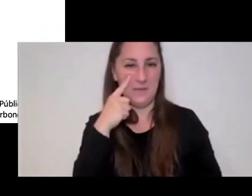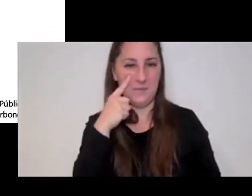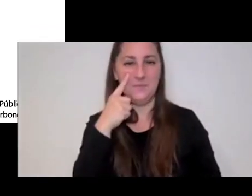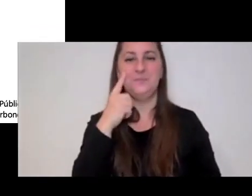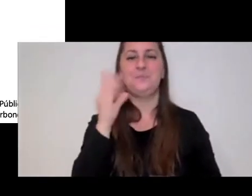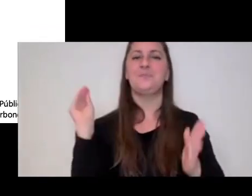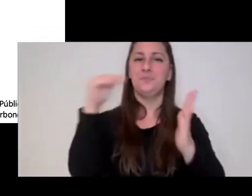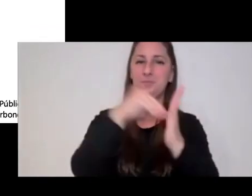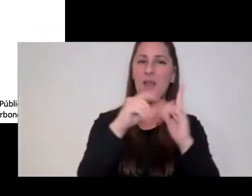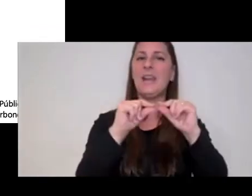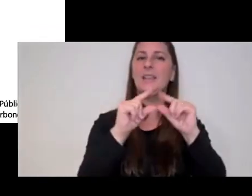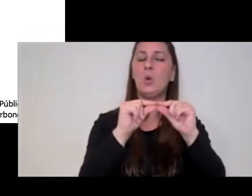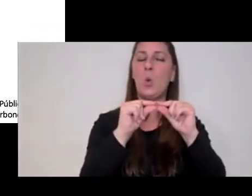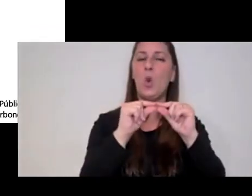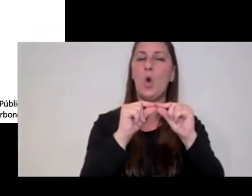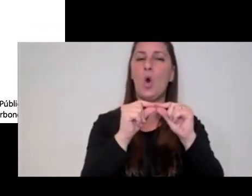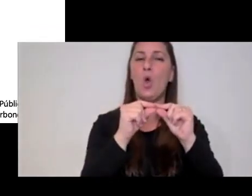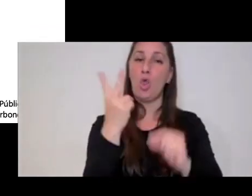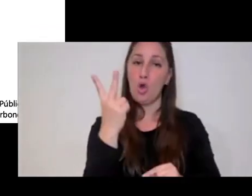artículo 2 del decreto